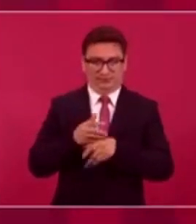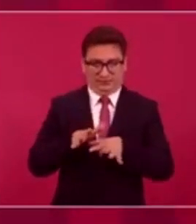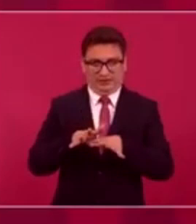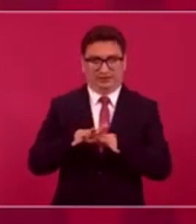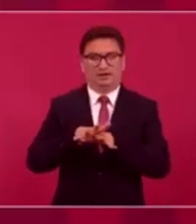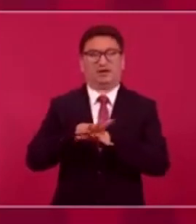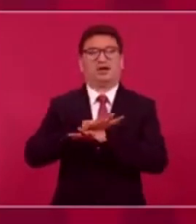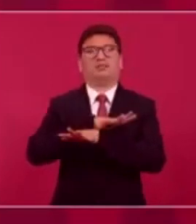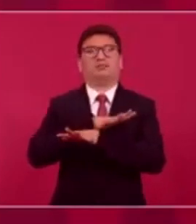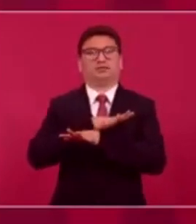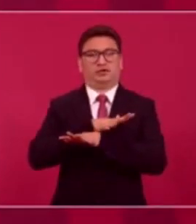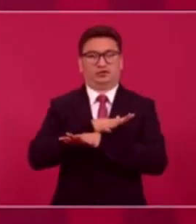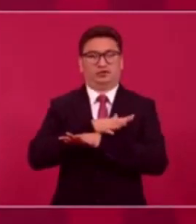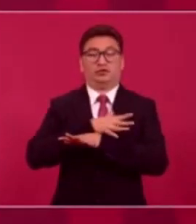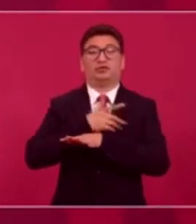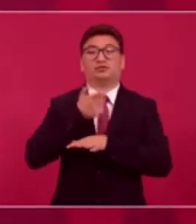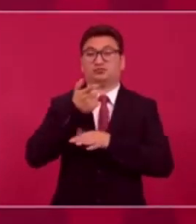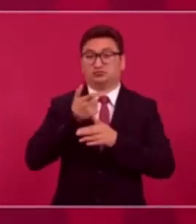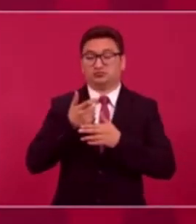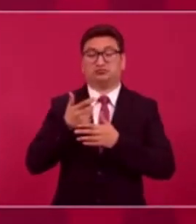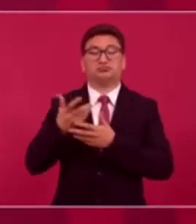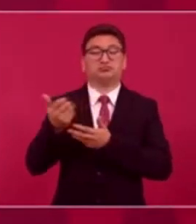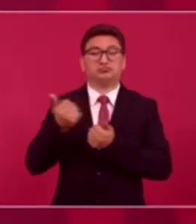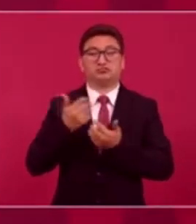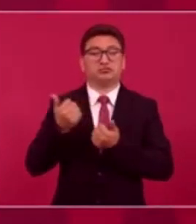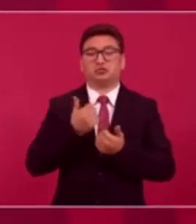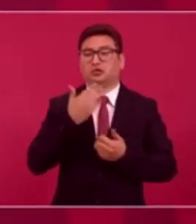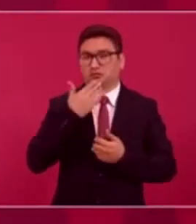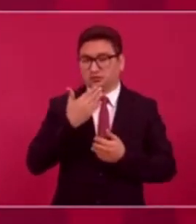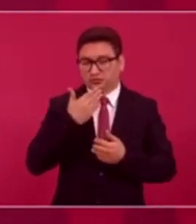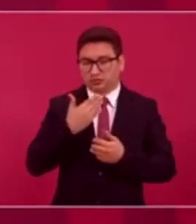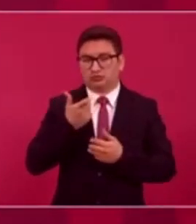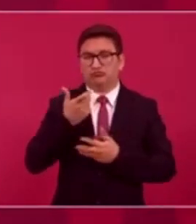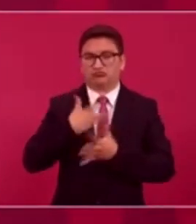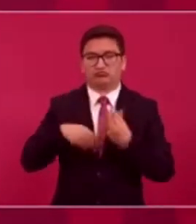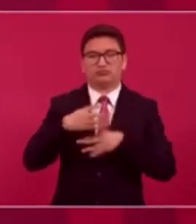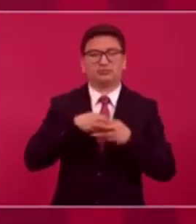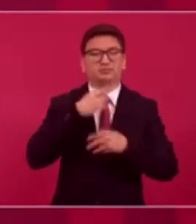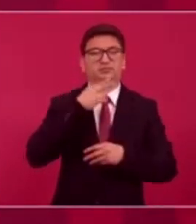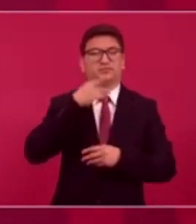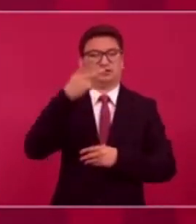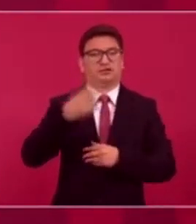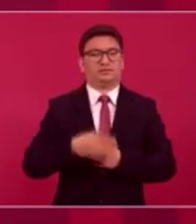está incrementando el ingreso, lo mismo cómo se está